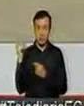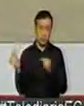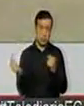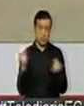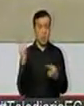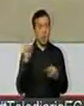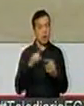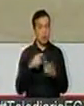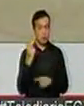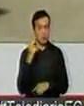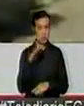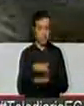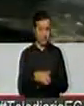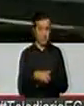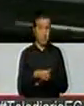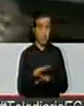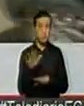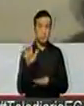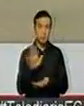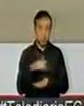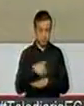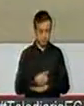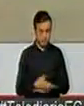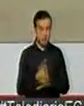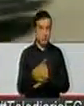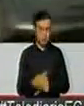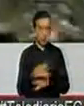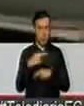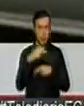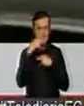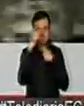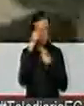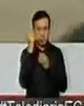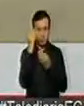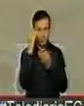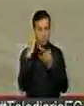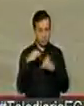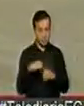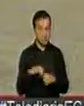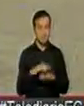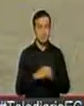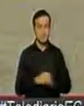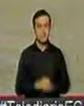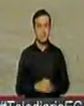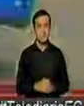mediodía. De lo que sucede en el resto de la jornada, les tendremos mayor información. Muy buenas tardes.